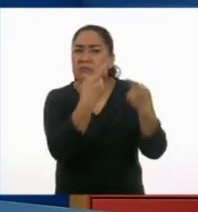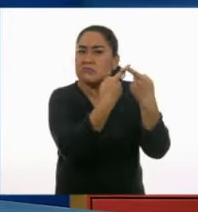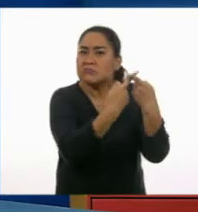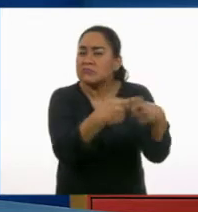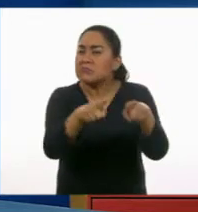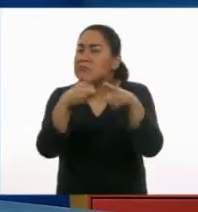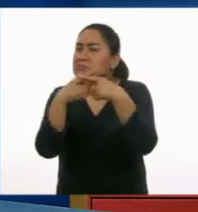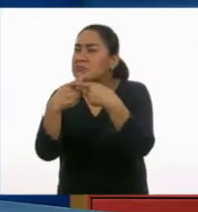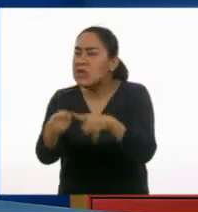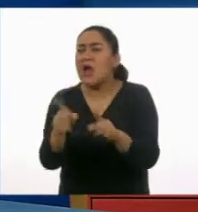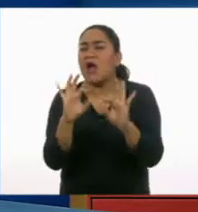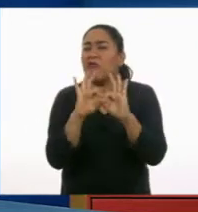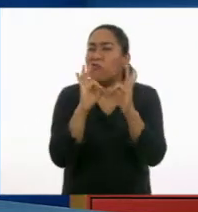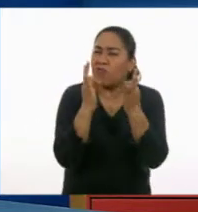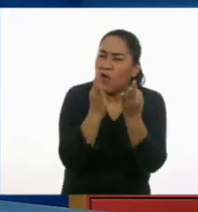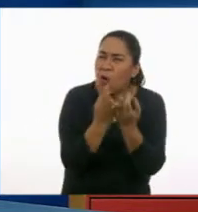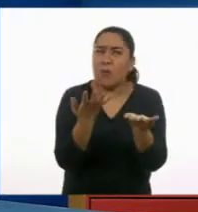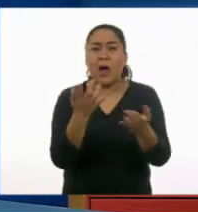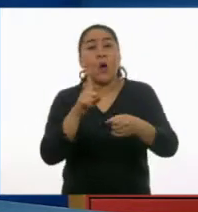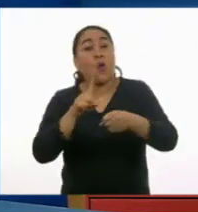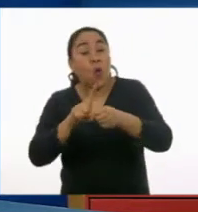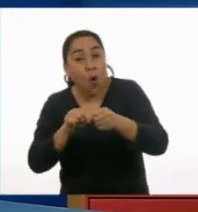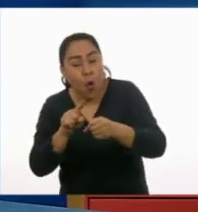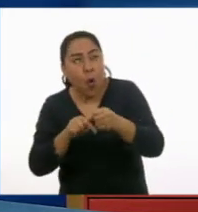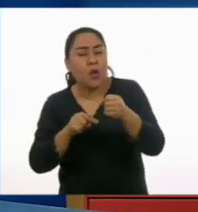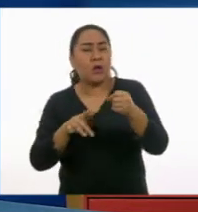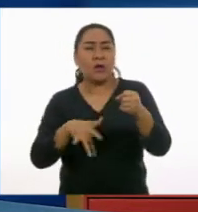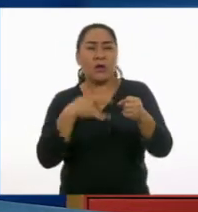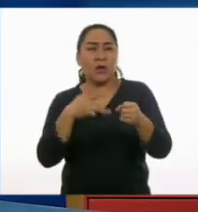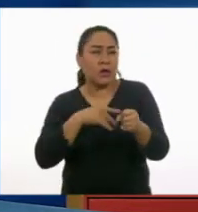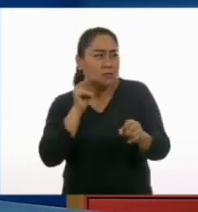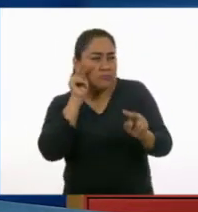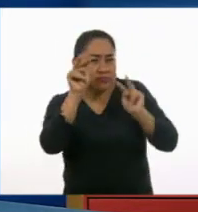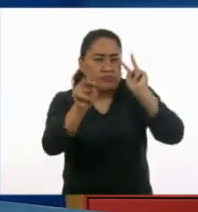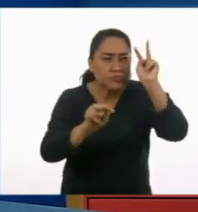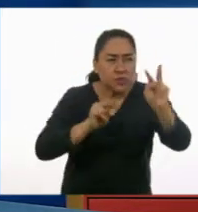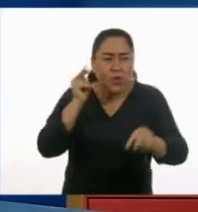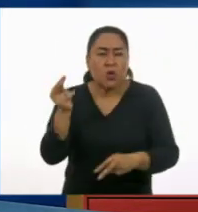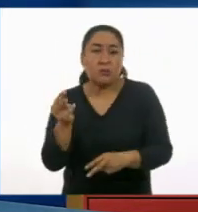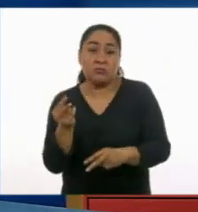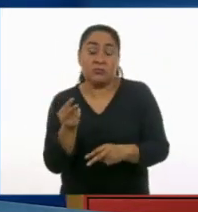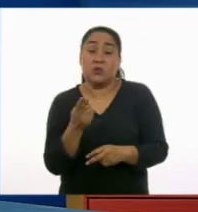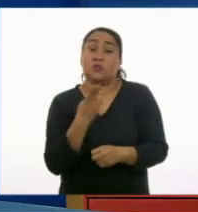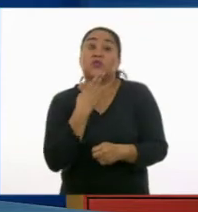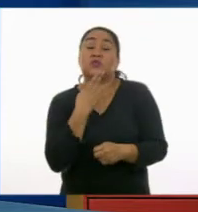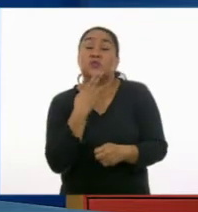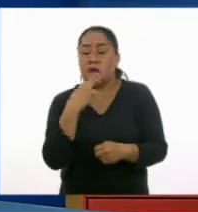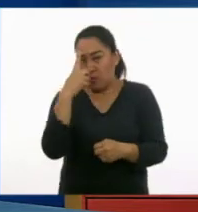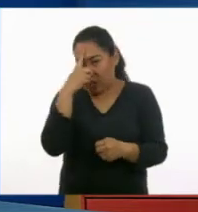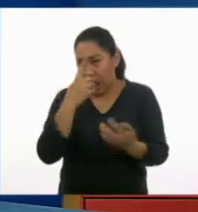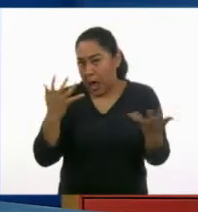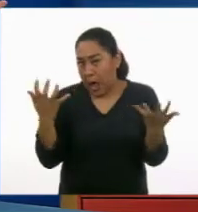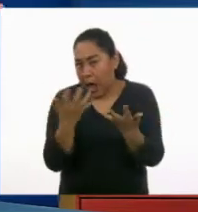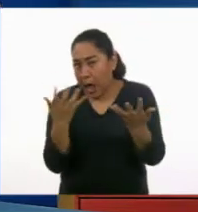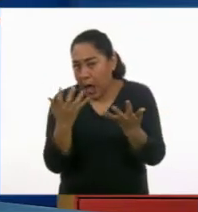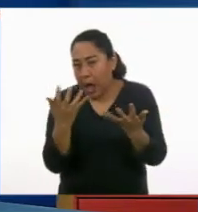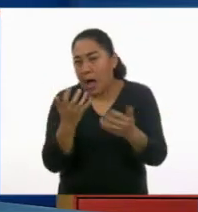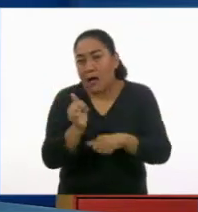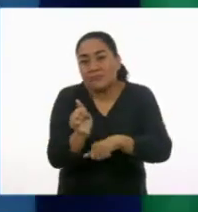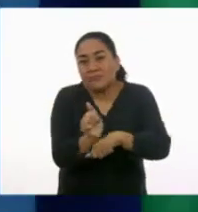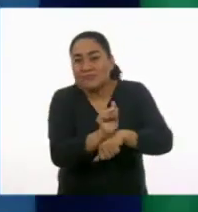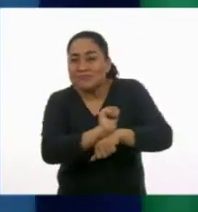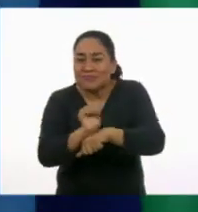que las formas, los colores y los sonidos nos ayudan para construir un